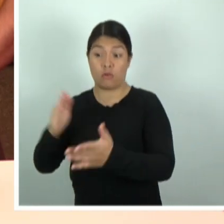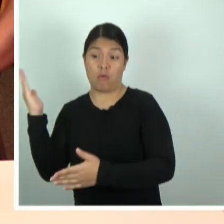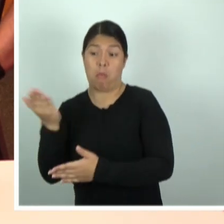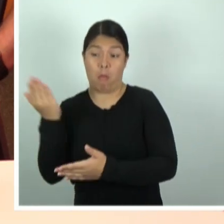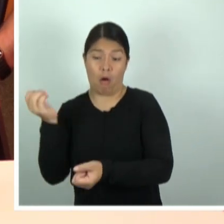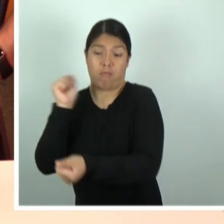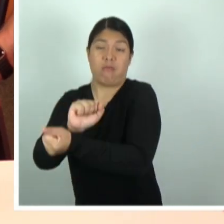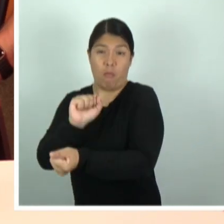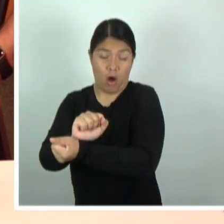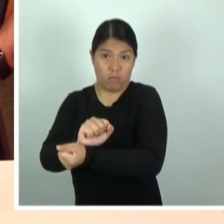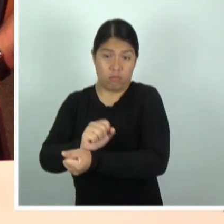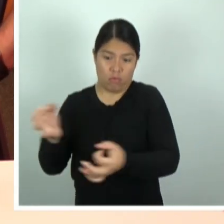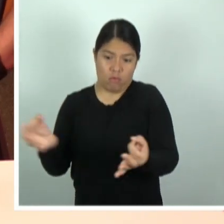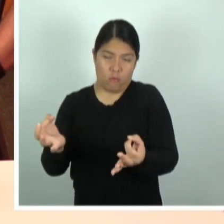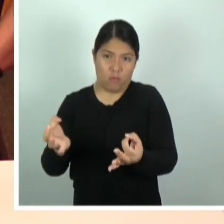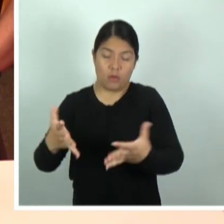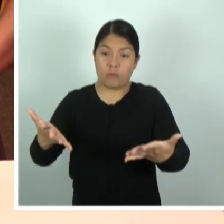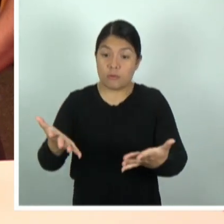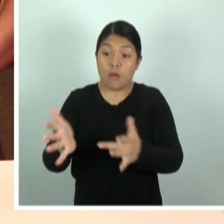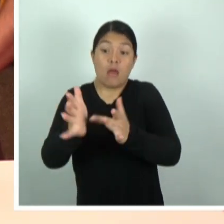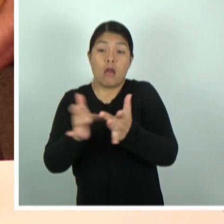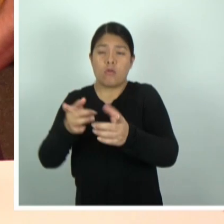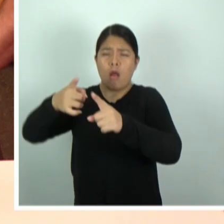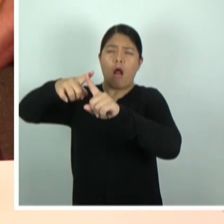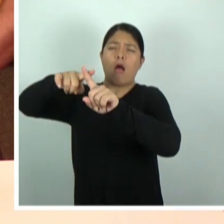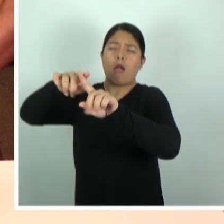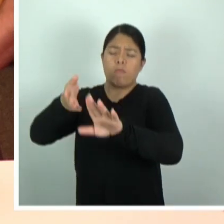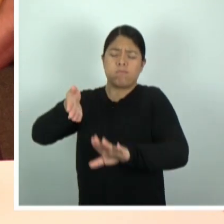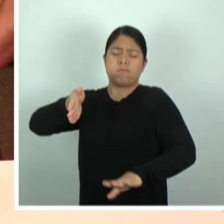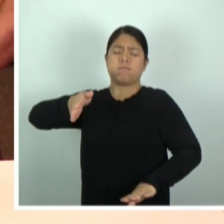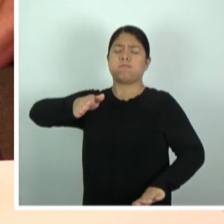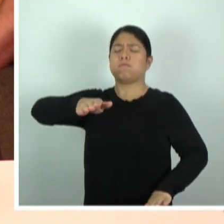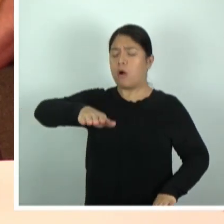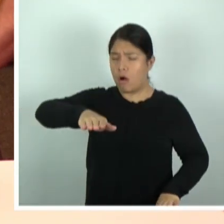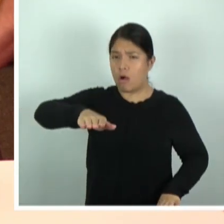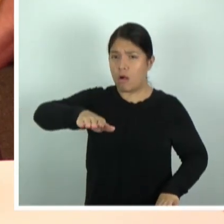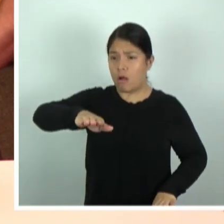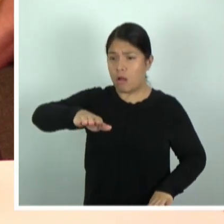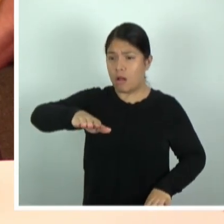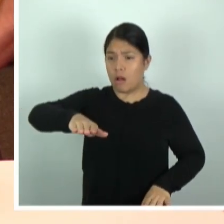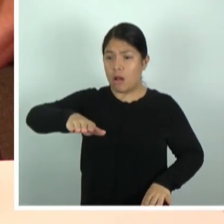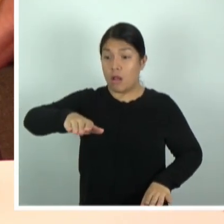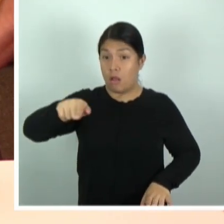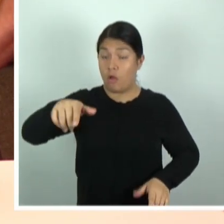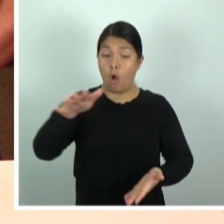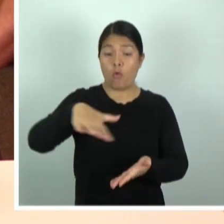Y cuando Jesucristo murió allí en la cruz, a las puertas de